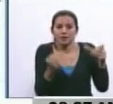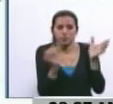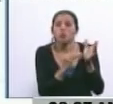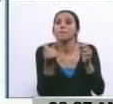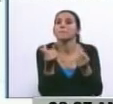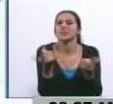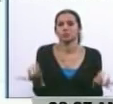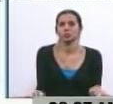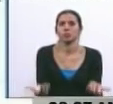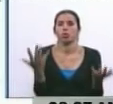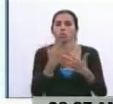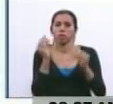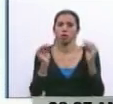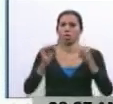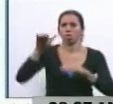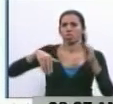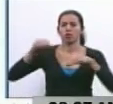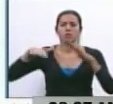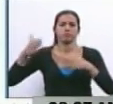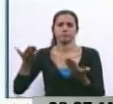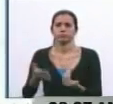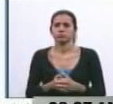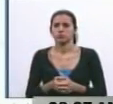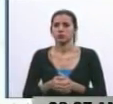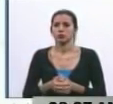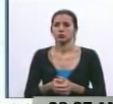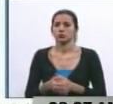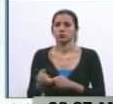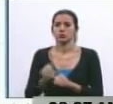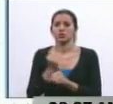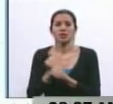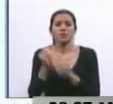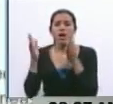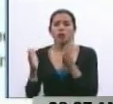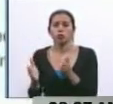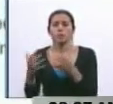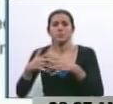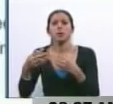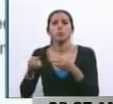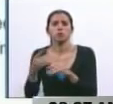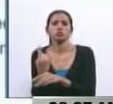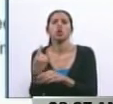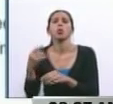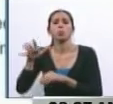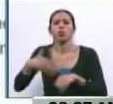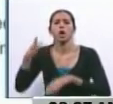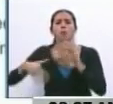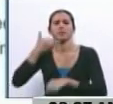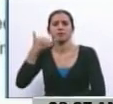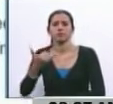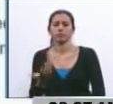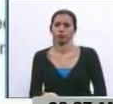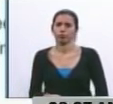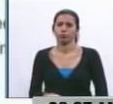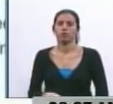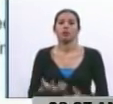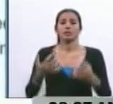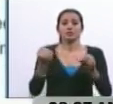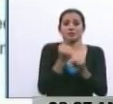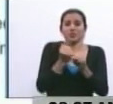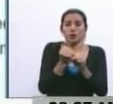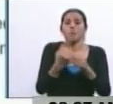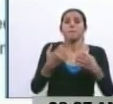servidores públicos no se les benefician con operativos a nivel nacional? Dice Lurdina Ríos. Osvaldo Zulha, ¿por qué solo tienen facilidades para los empleados del